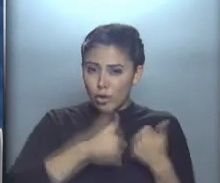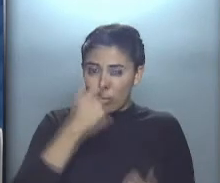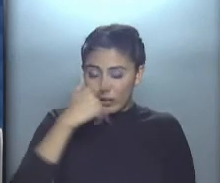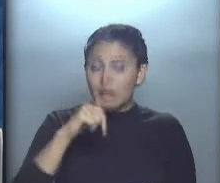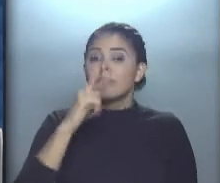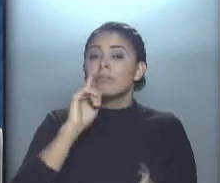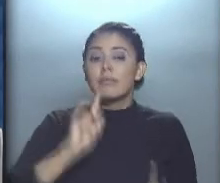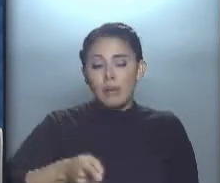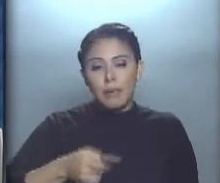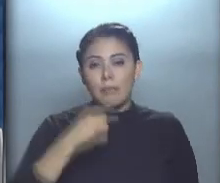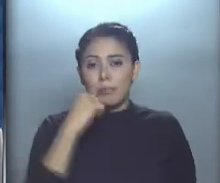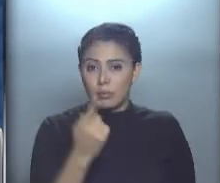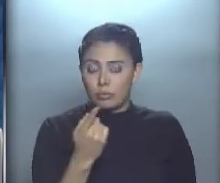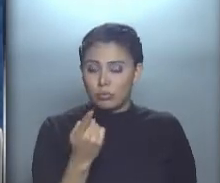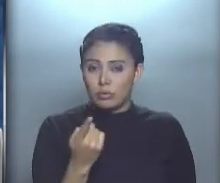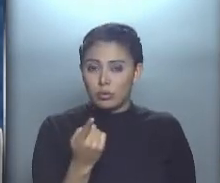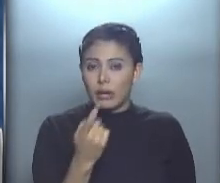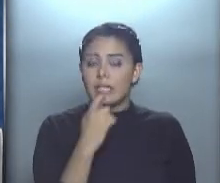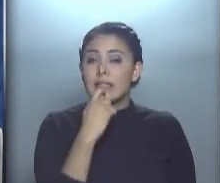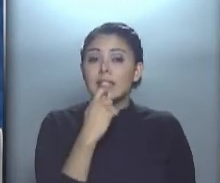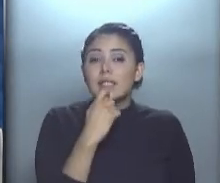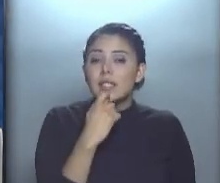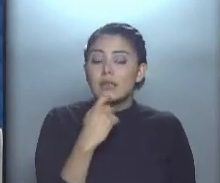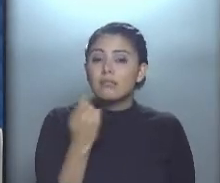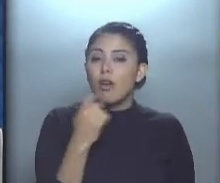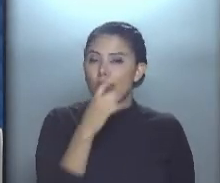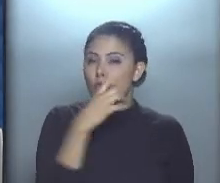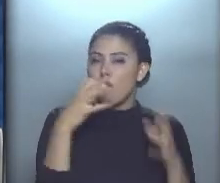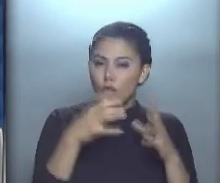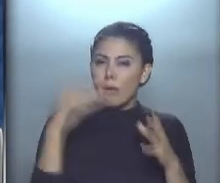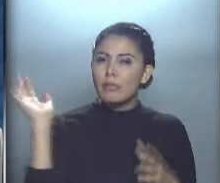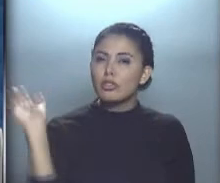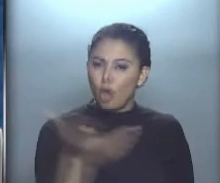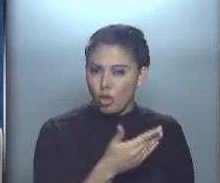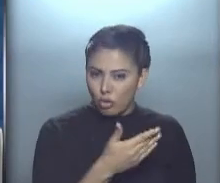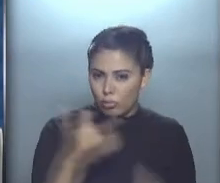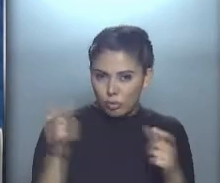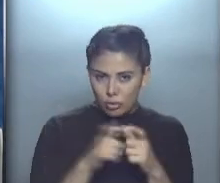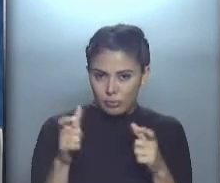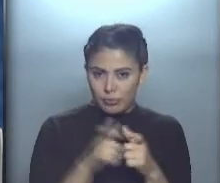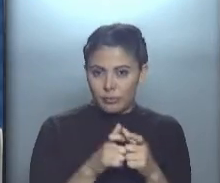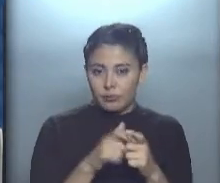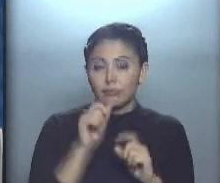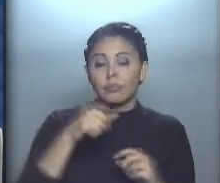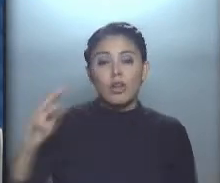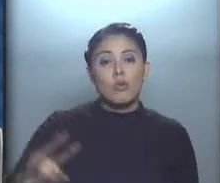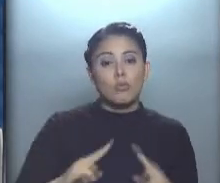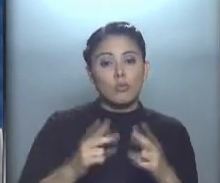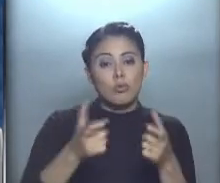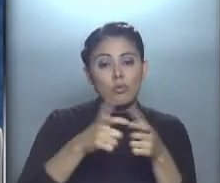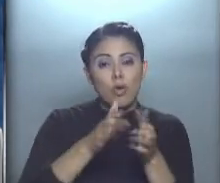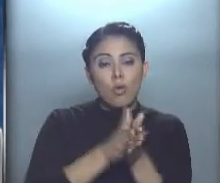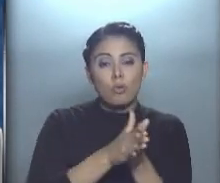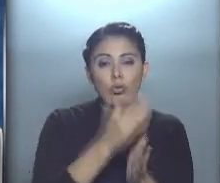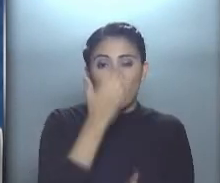por otra parte, quería preguntarle si Fútbol para Todos, en la reunión que vaya a existir con Julio